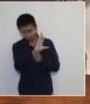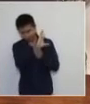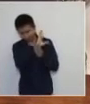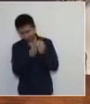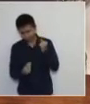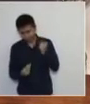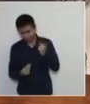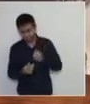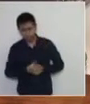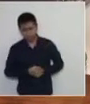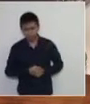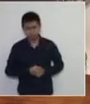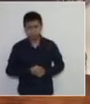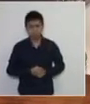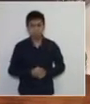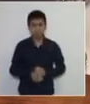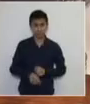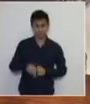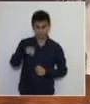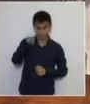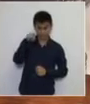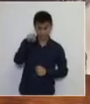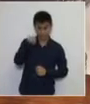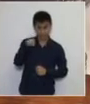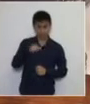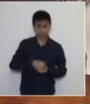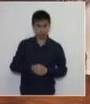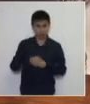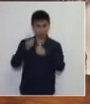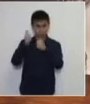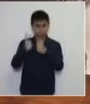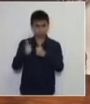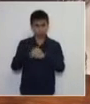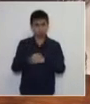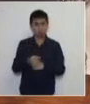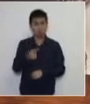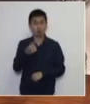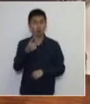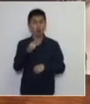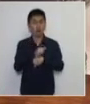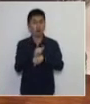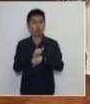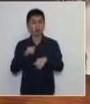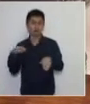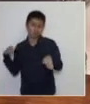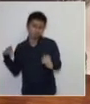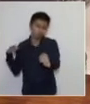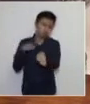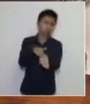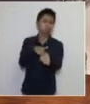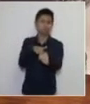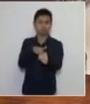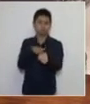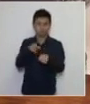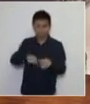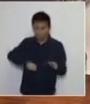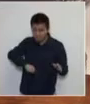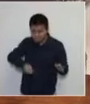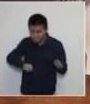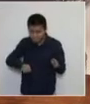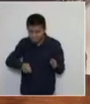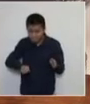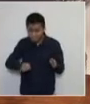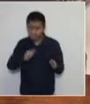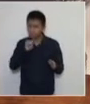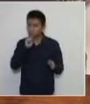dejando en el lugar del enfrentamiento la primera unidad embestida ya que por el impacto que sufrió por esta carita de